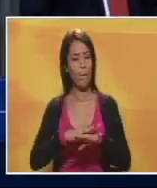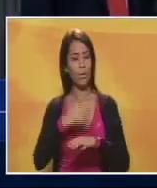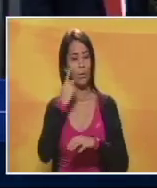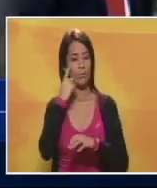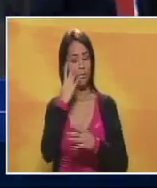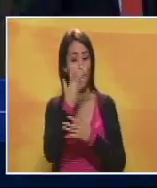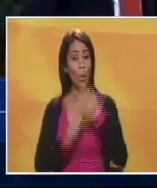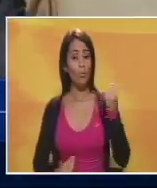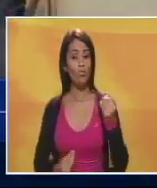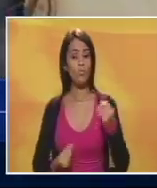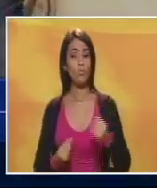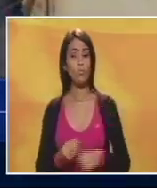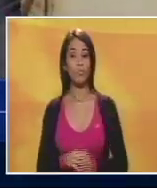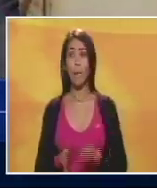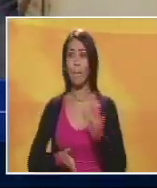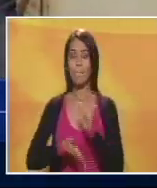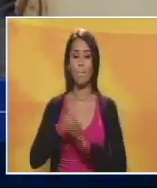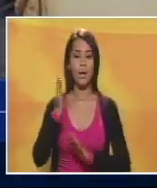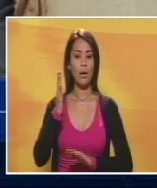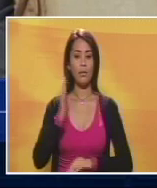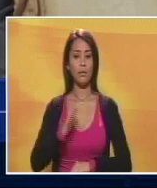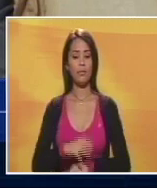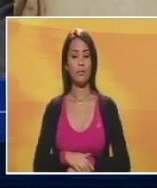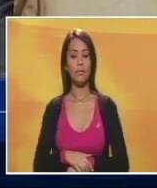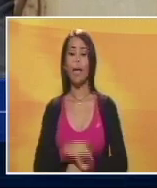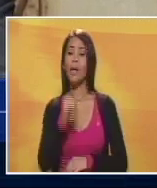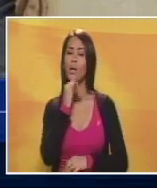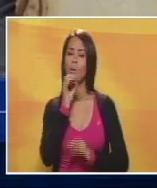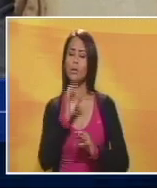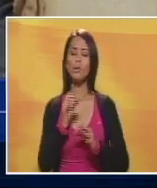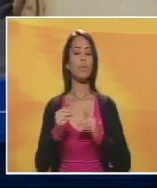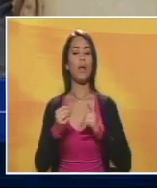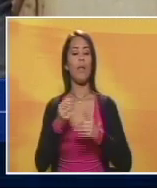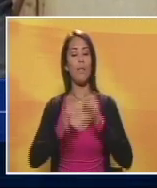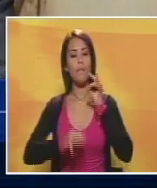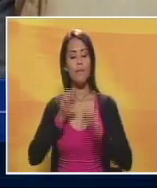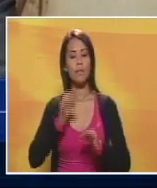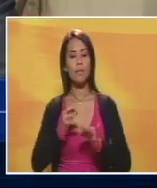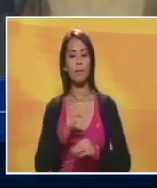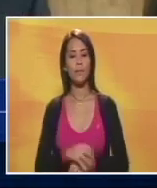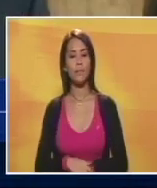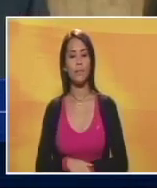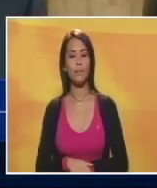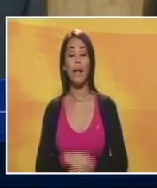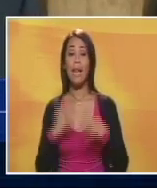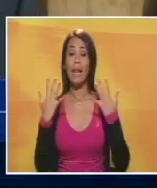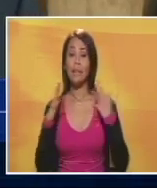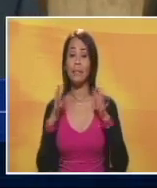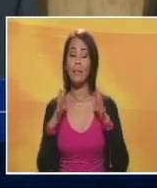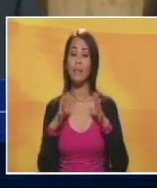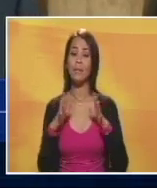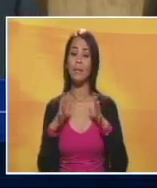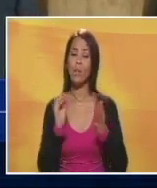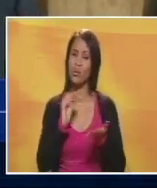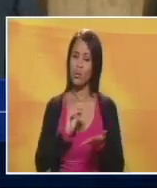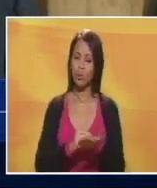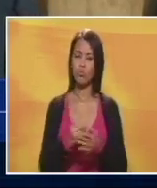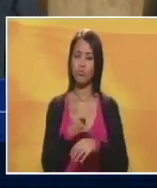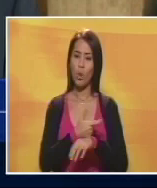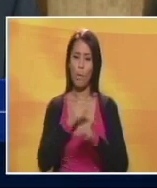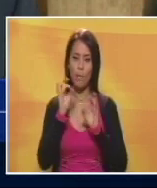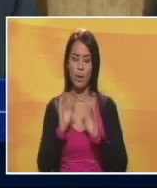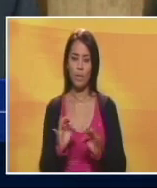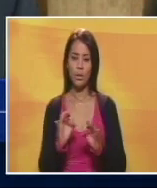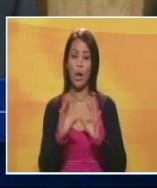de fuga. Según un comunicado para la Fiscalía, la acusación de rebelión contempla la celebración de un referéndum contrario a